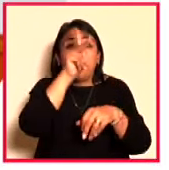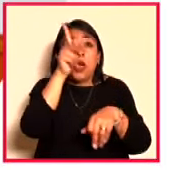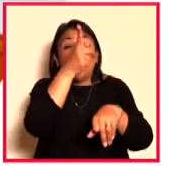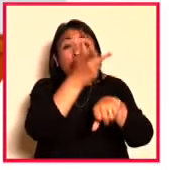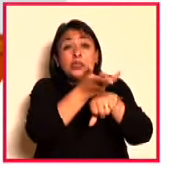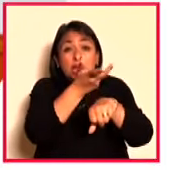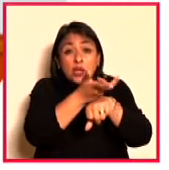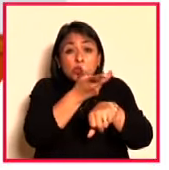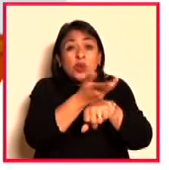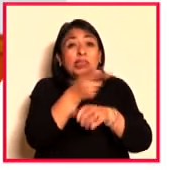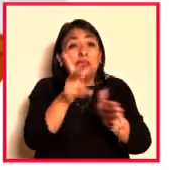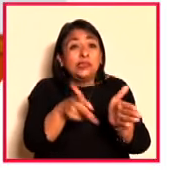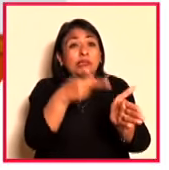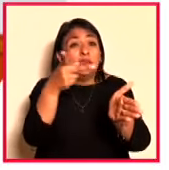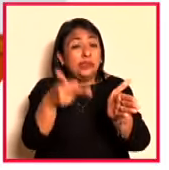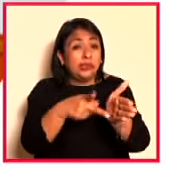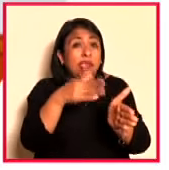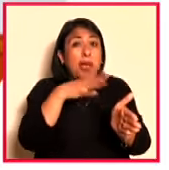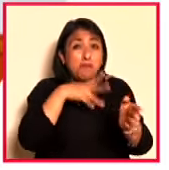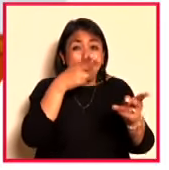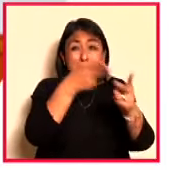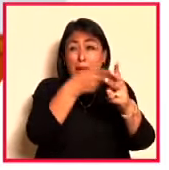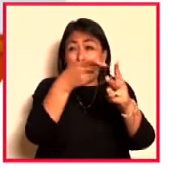y ha generado masacres enteras.